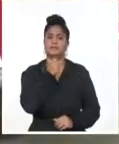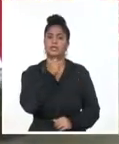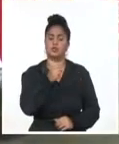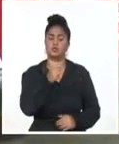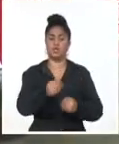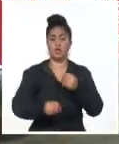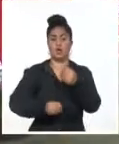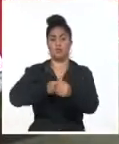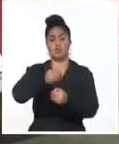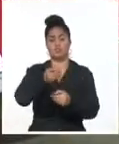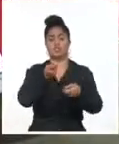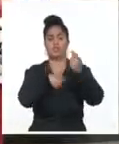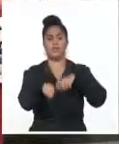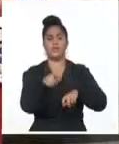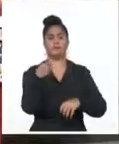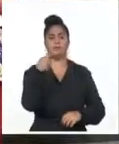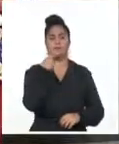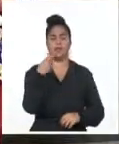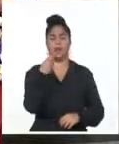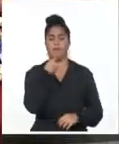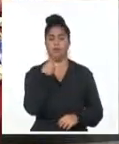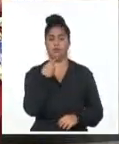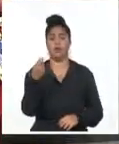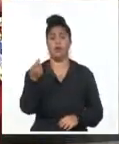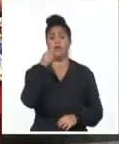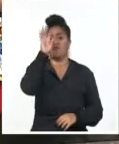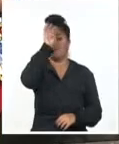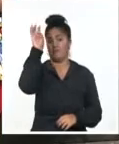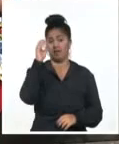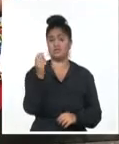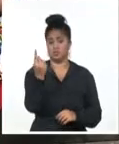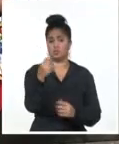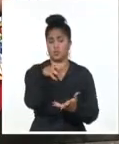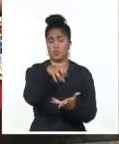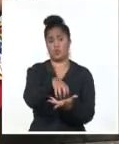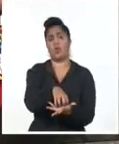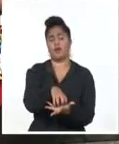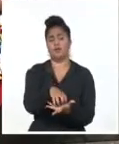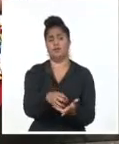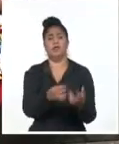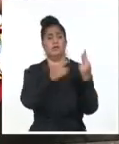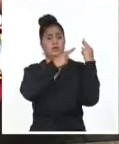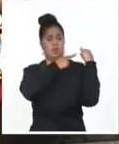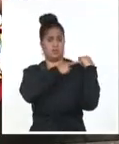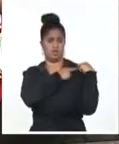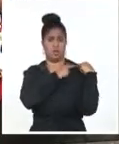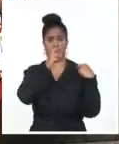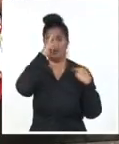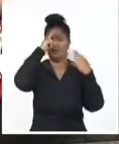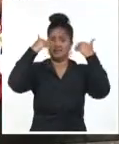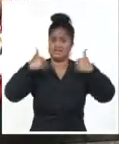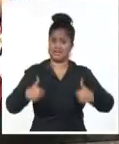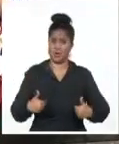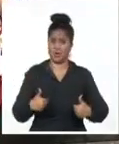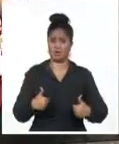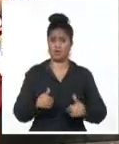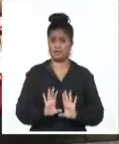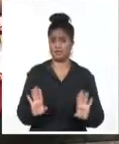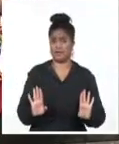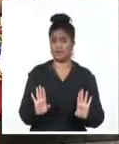proceso de comercialización en una farmacia. Y conste que no solo es responsable Salud Pública. Un tema